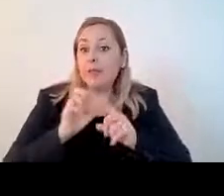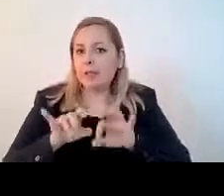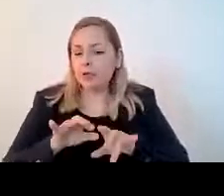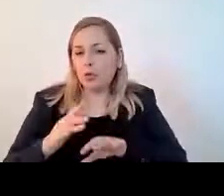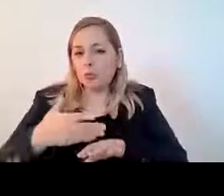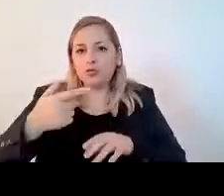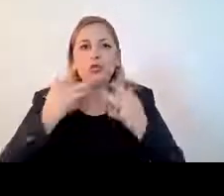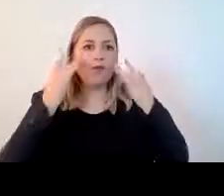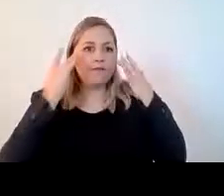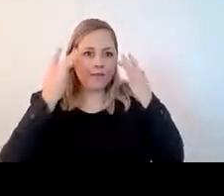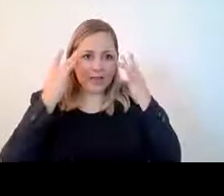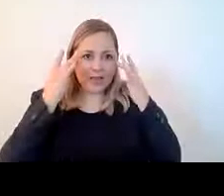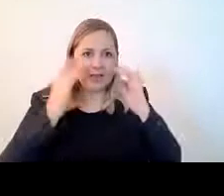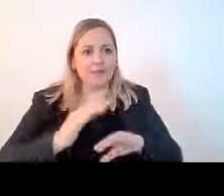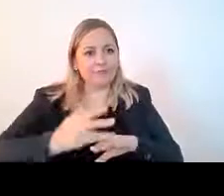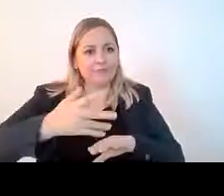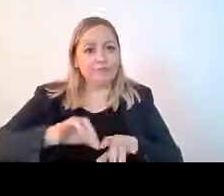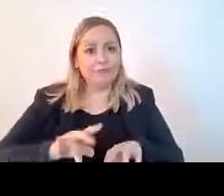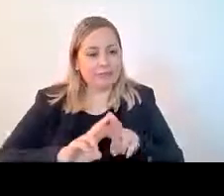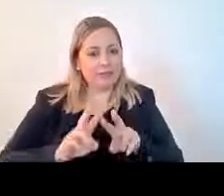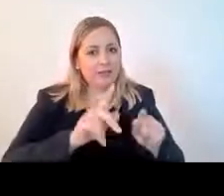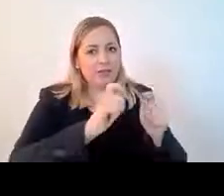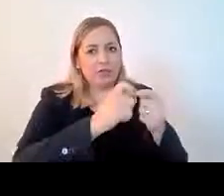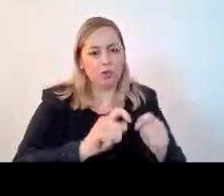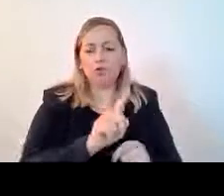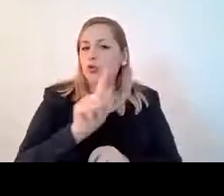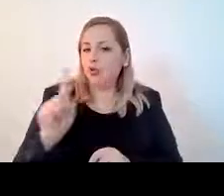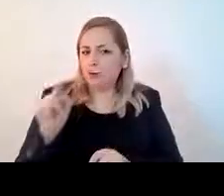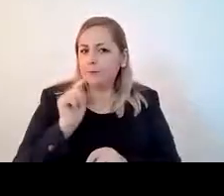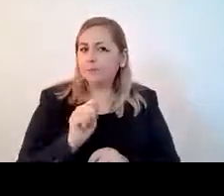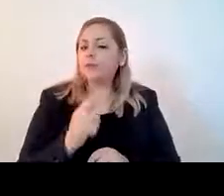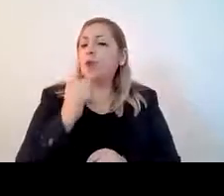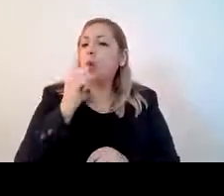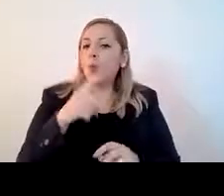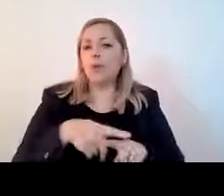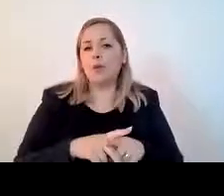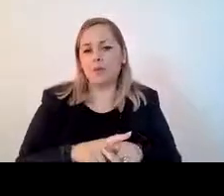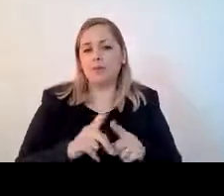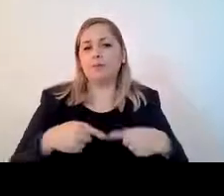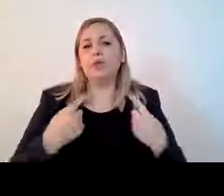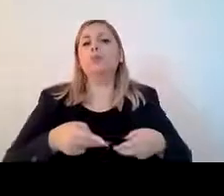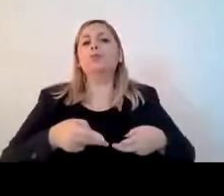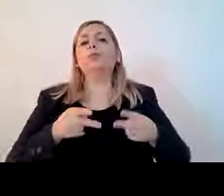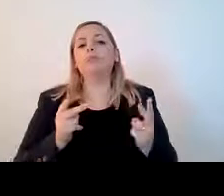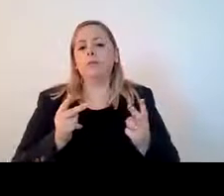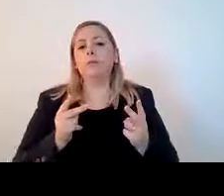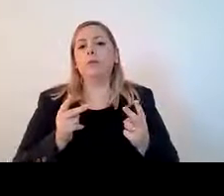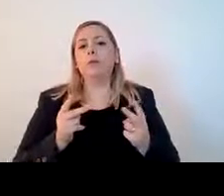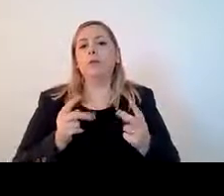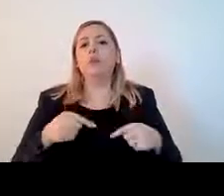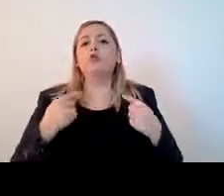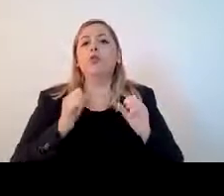feliz con el test computarizado y hacer el diagnóstico. No, esa es una herramienta que nos permite ser un poco